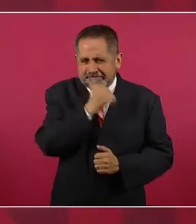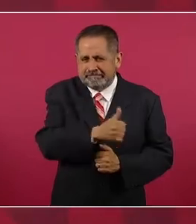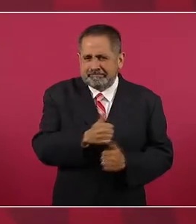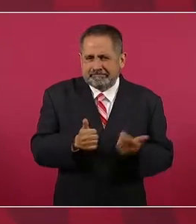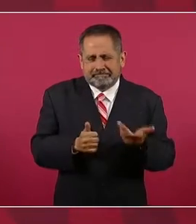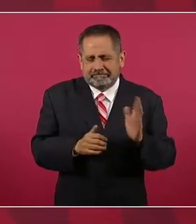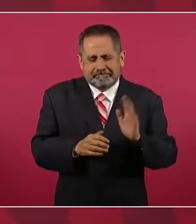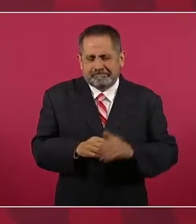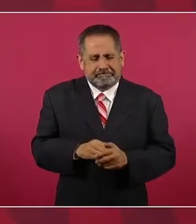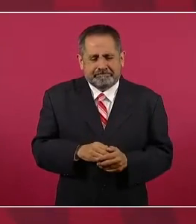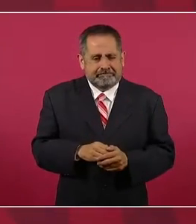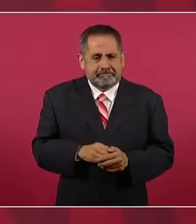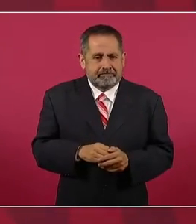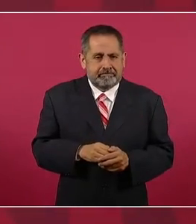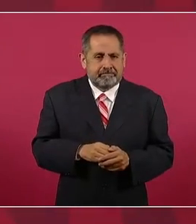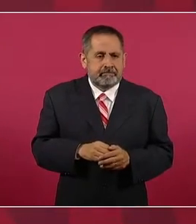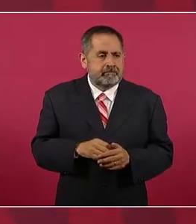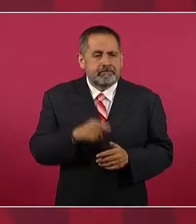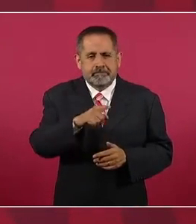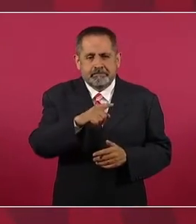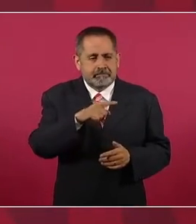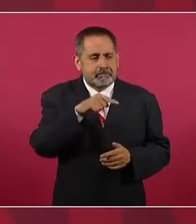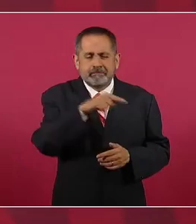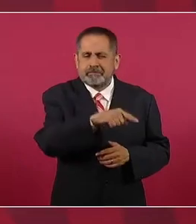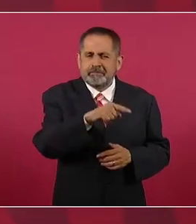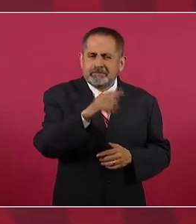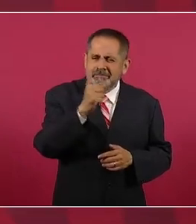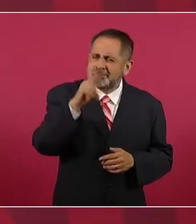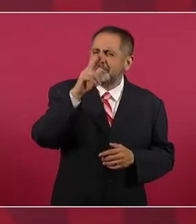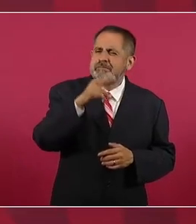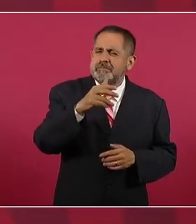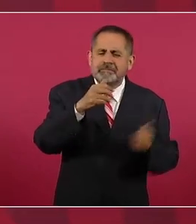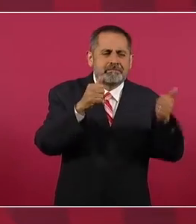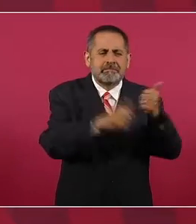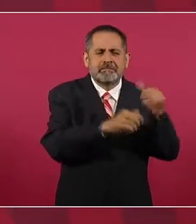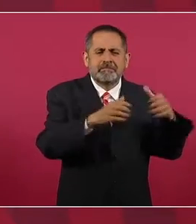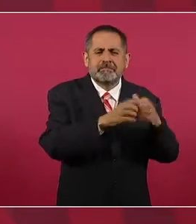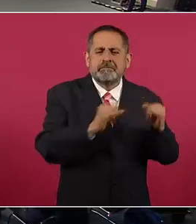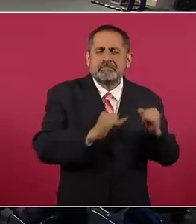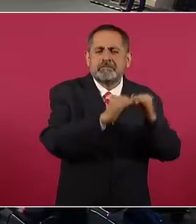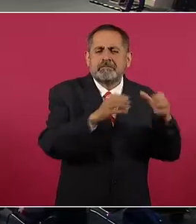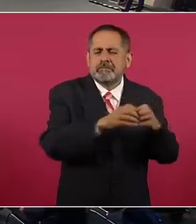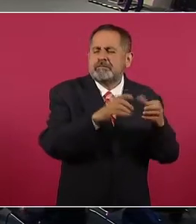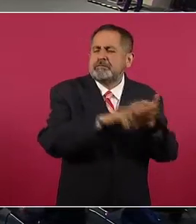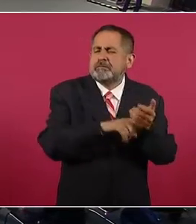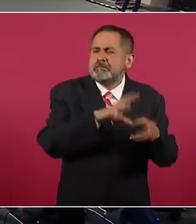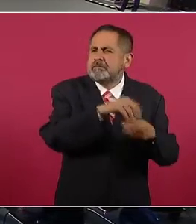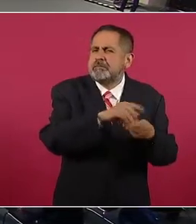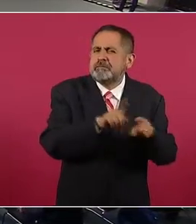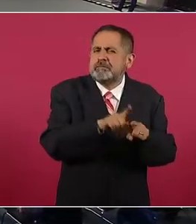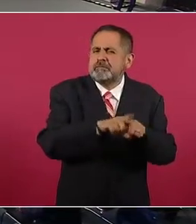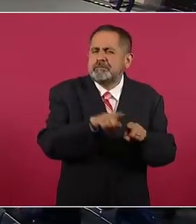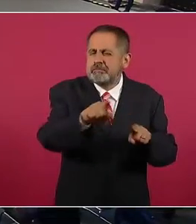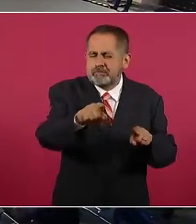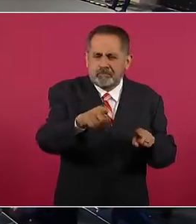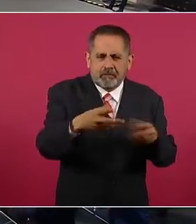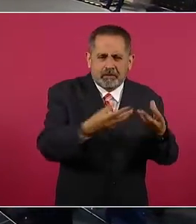imagínense, ahí estaba en ese instituto, o dependía de ese instituto, o era parte de ese